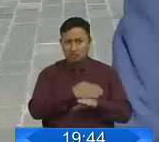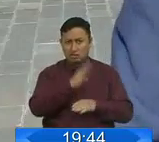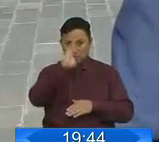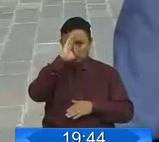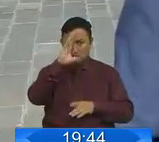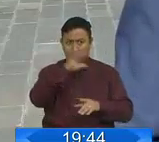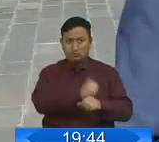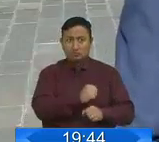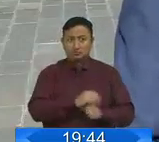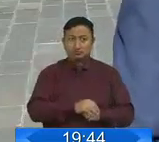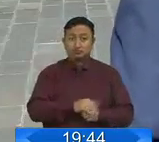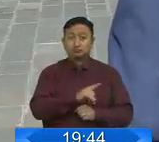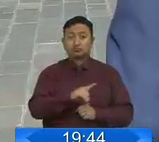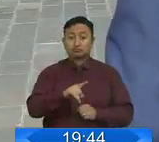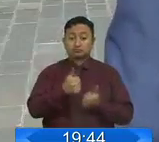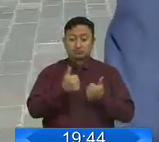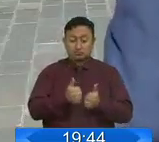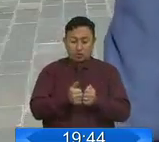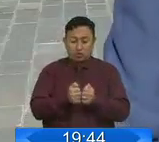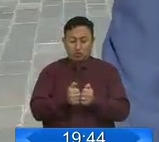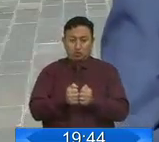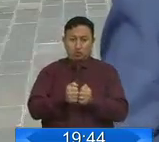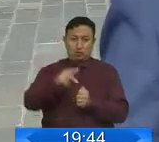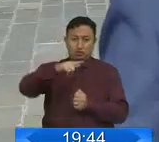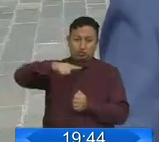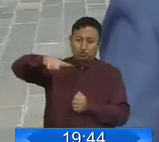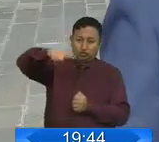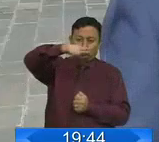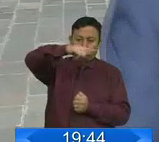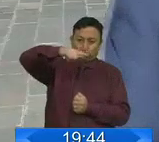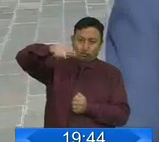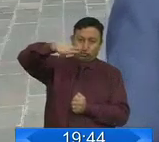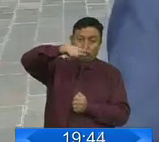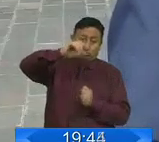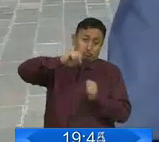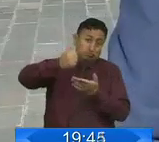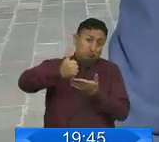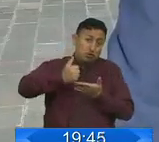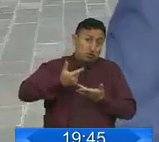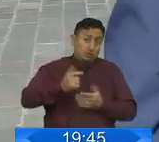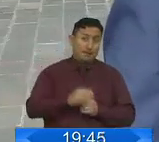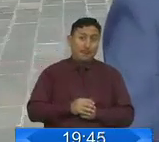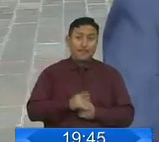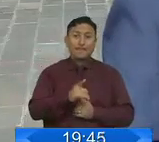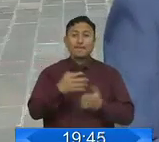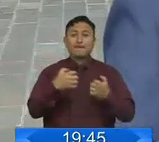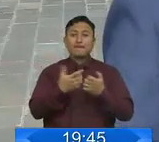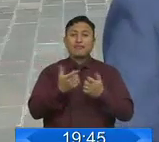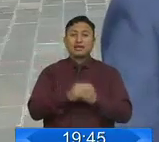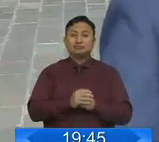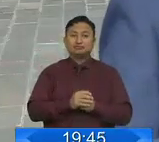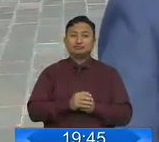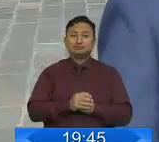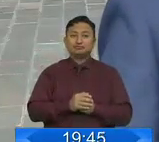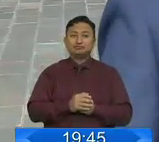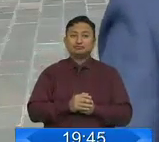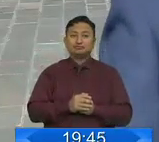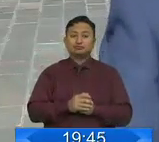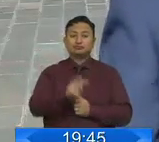drones, por ejemplo, también es una buena fuente de vigilancia. Y también equipos con sensores para detectar si es